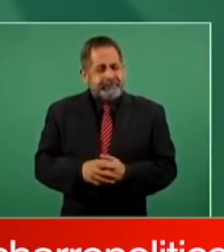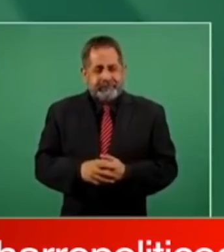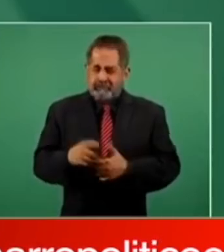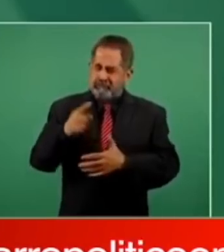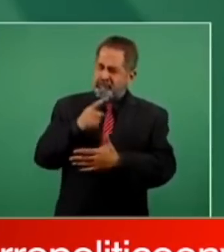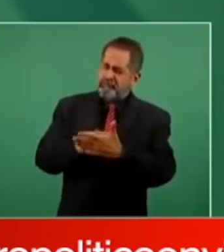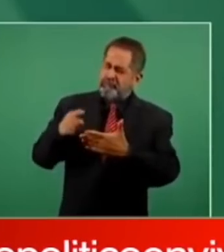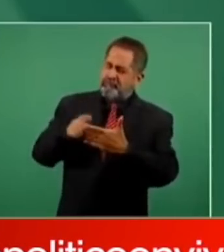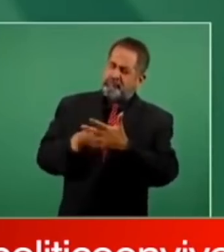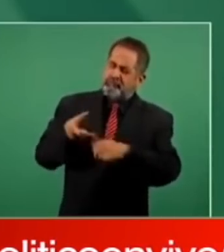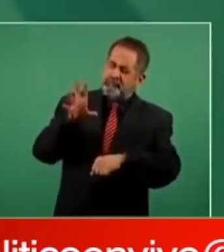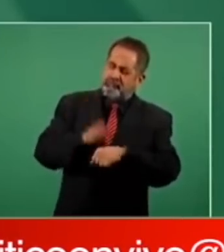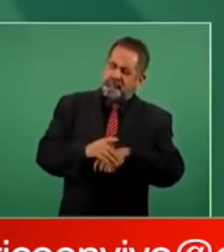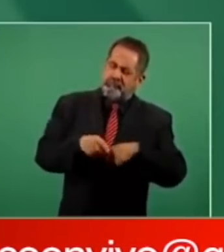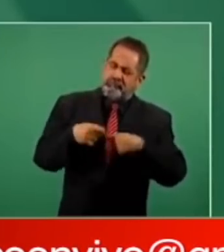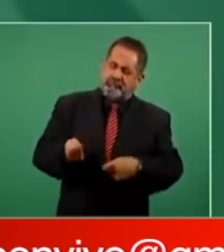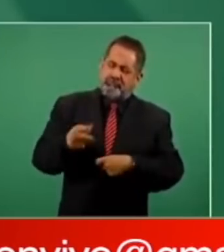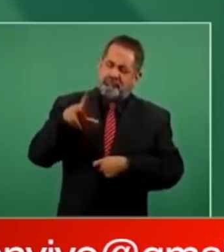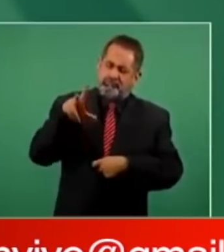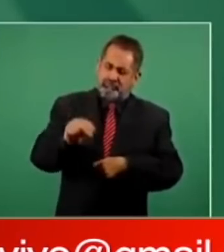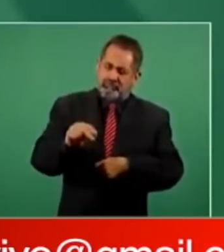canceladas,